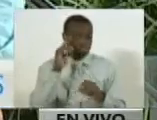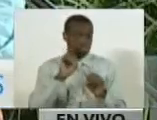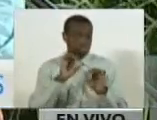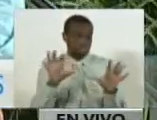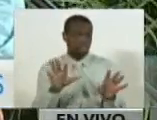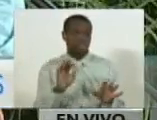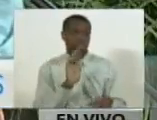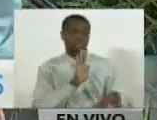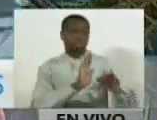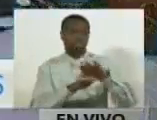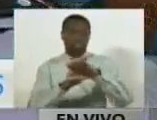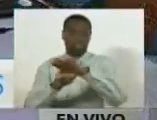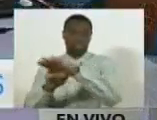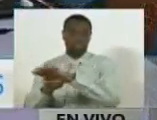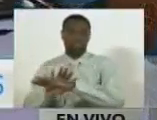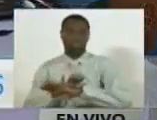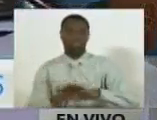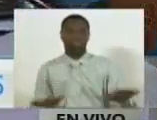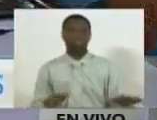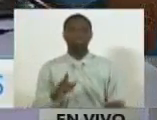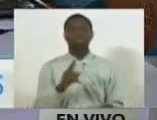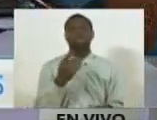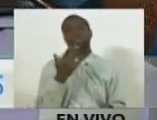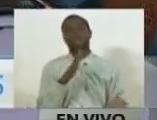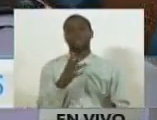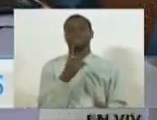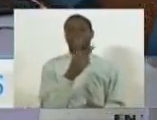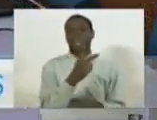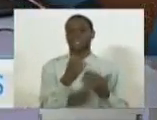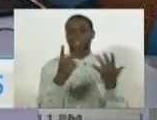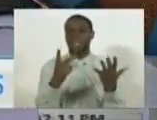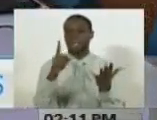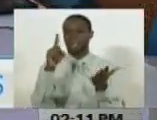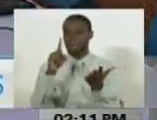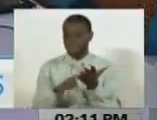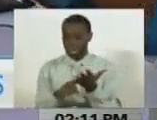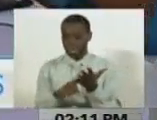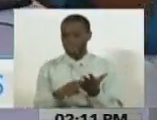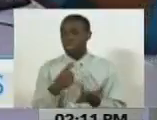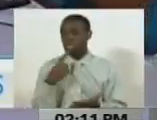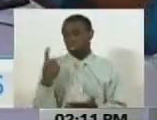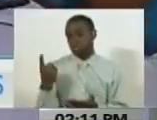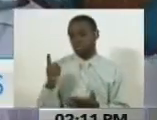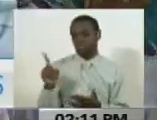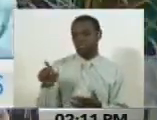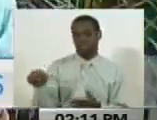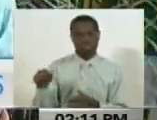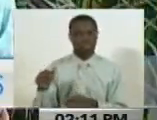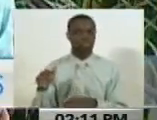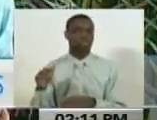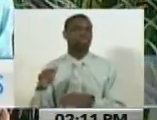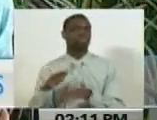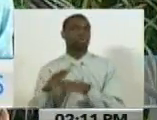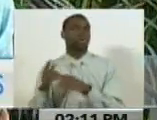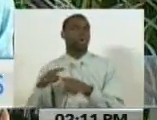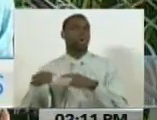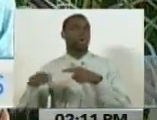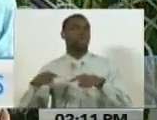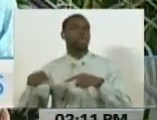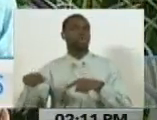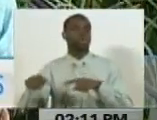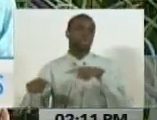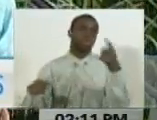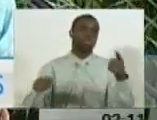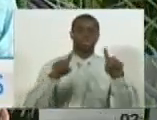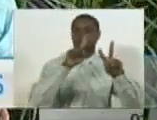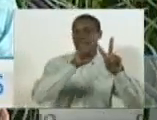dicho, yo había dicho 27.000, pero le he dicho al ministro que coordine con el ministro de